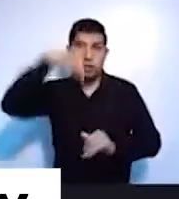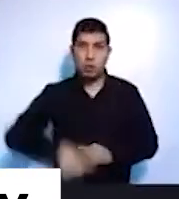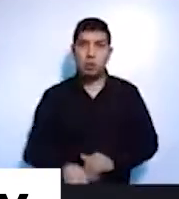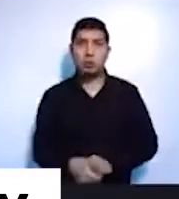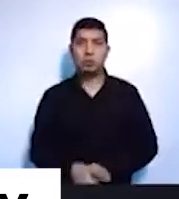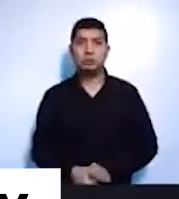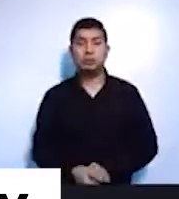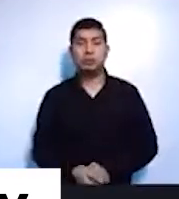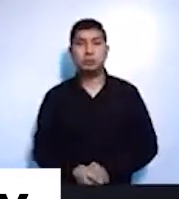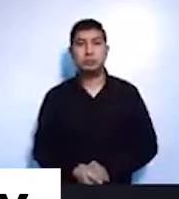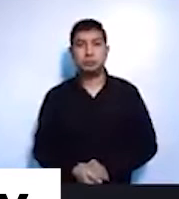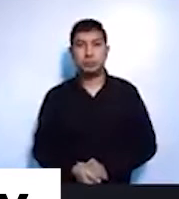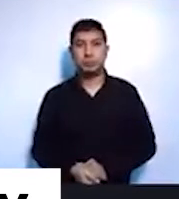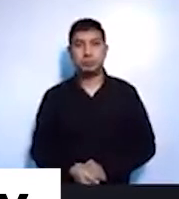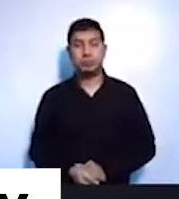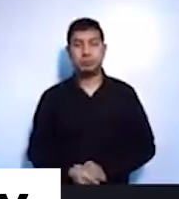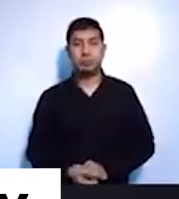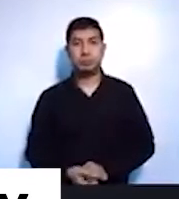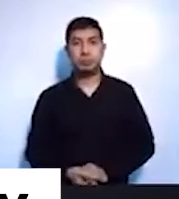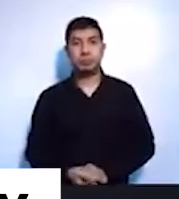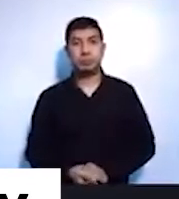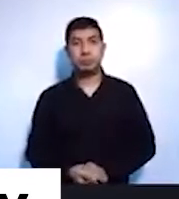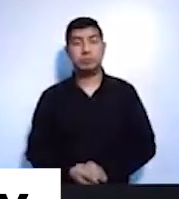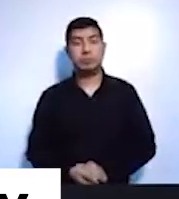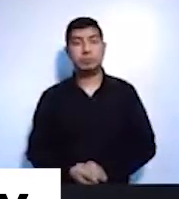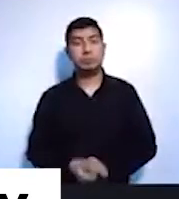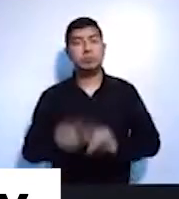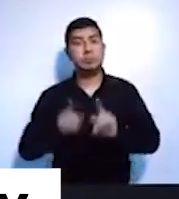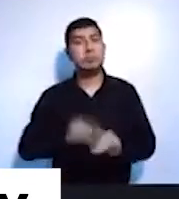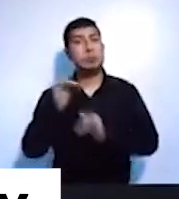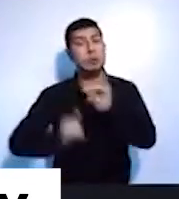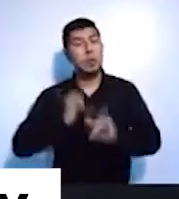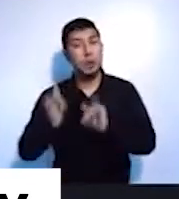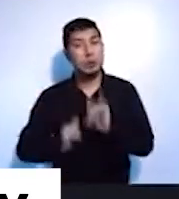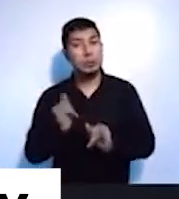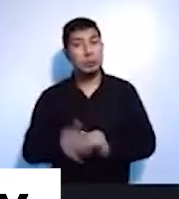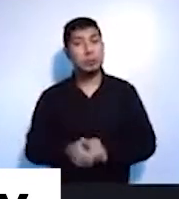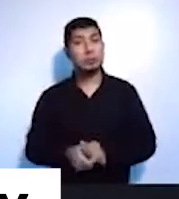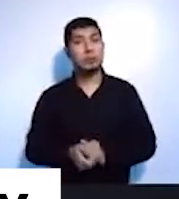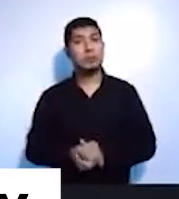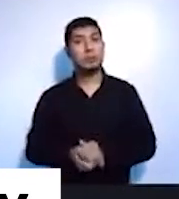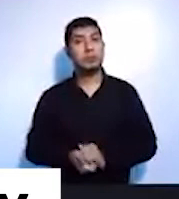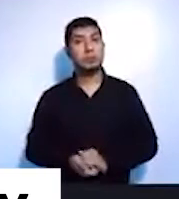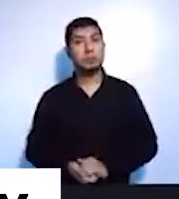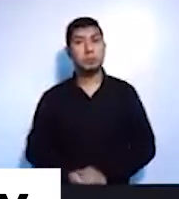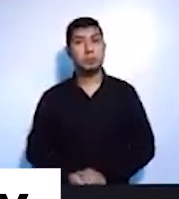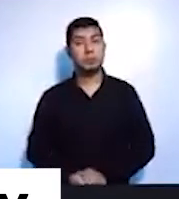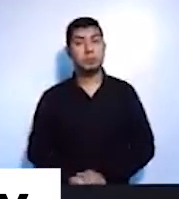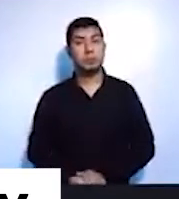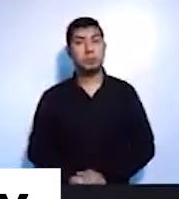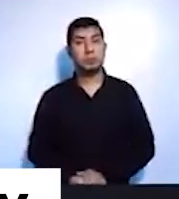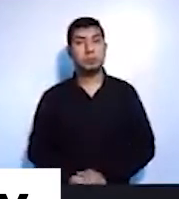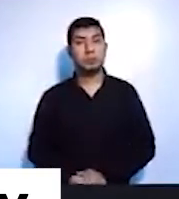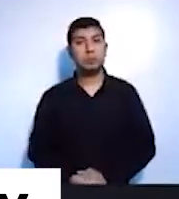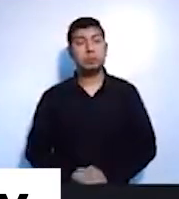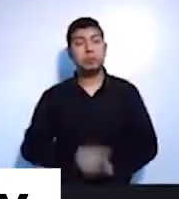día del fallecimiento, que ha sido en el día de ayer. Con respecto a esto, también les contamos que las personas que